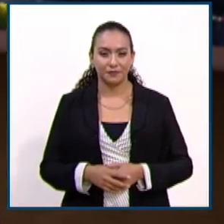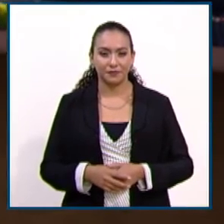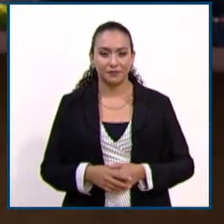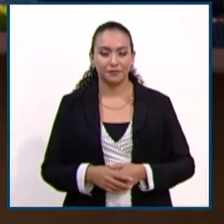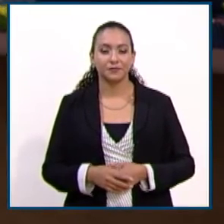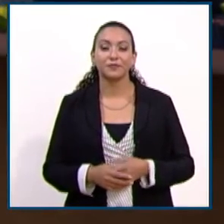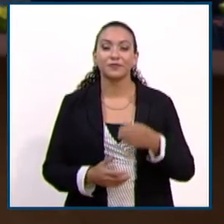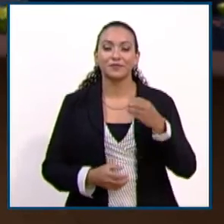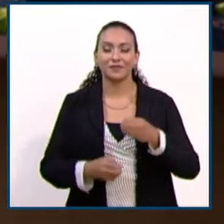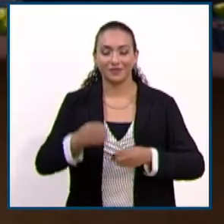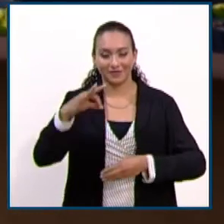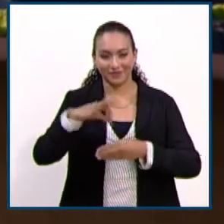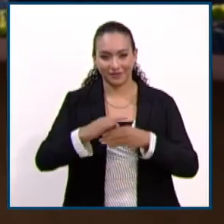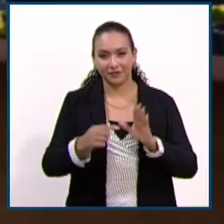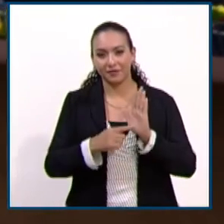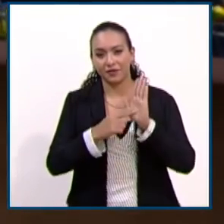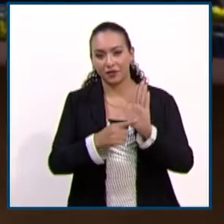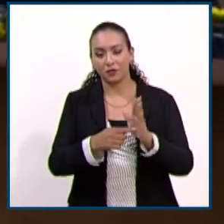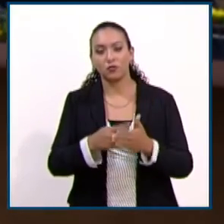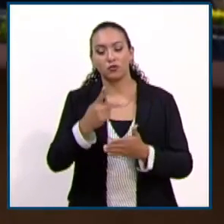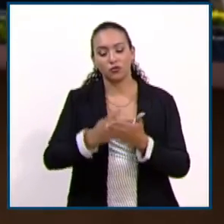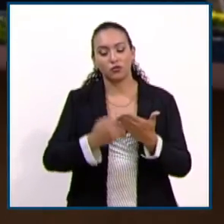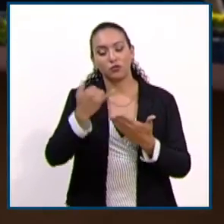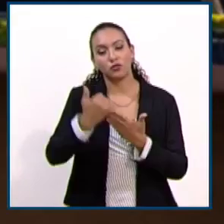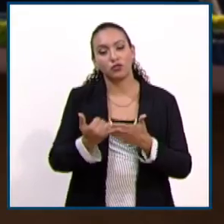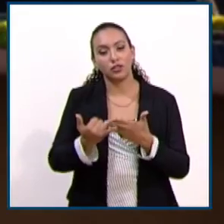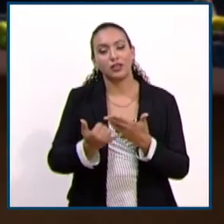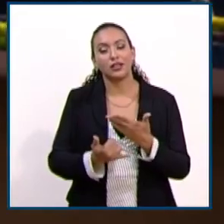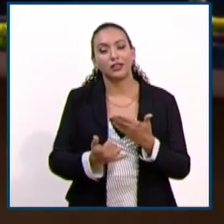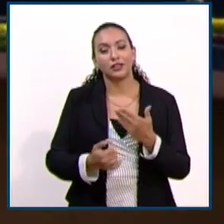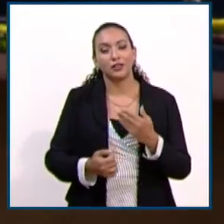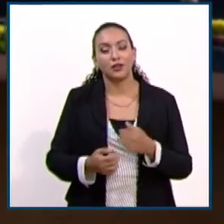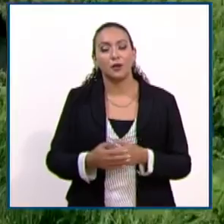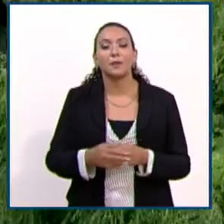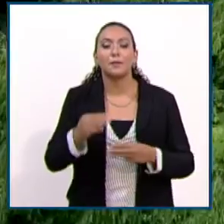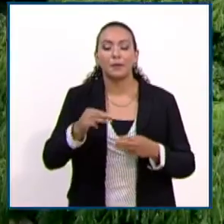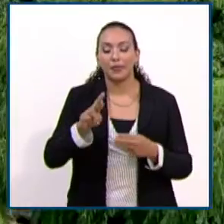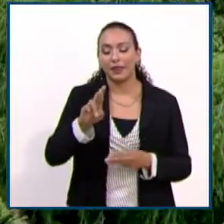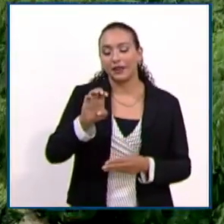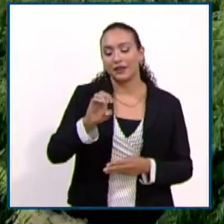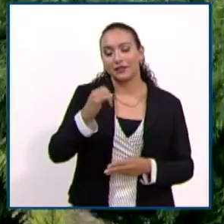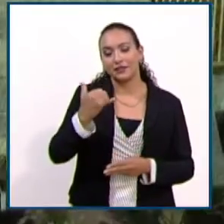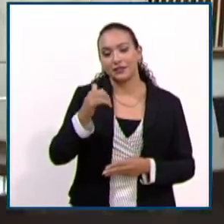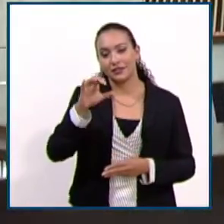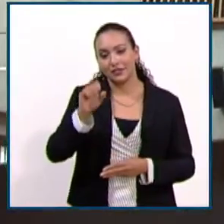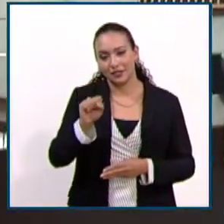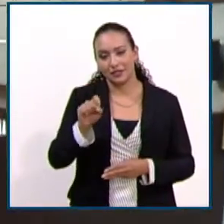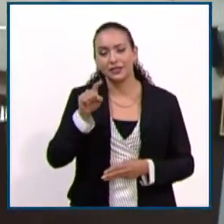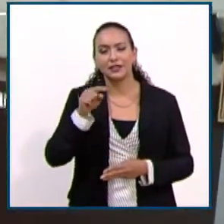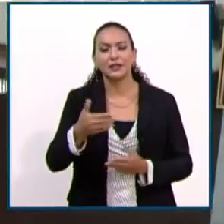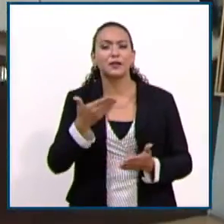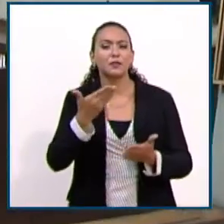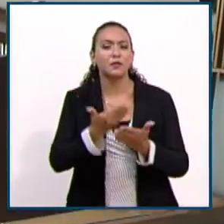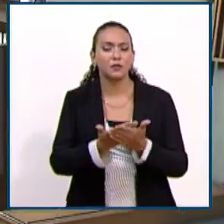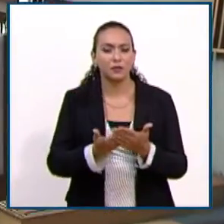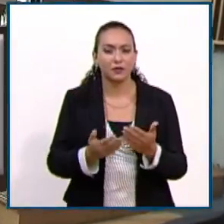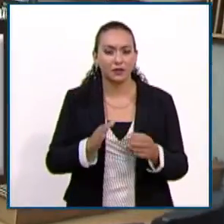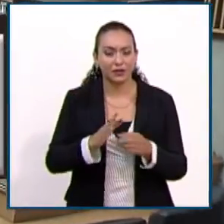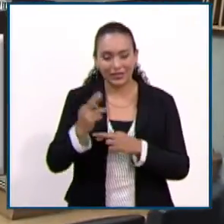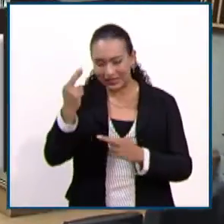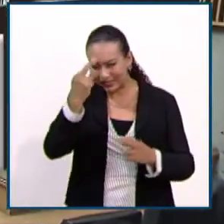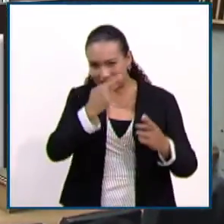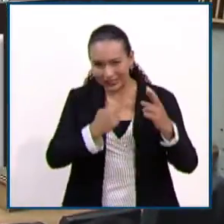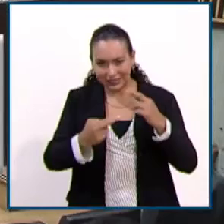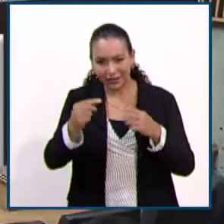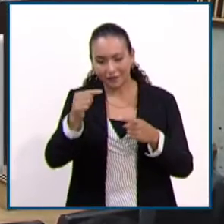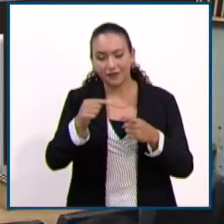Y el Tribunal Electoral dio a conocer el proyecto del magistrado Reyes Rodríguez Mondragón, con el que propone resolver el recurso de revisión